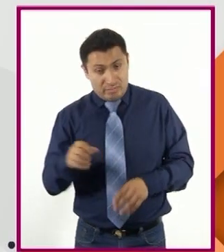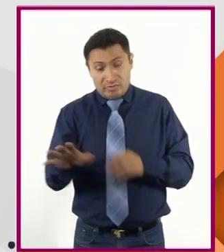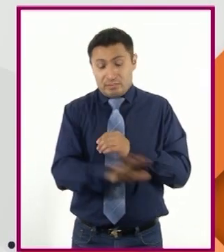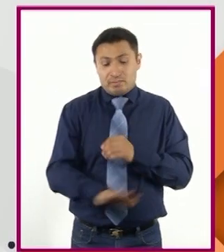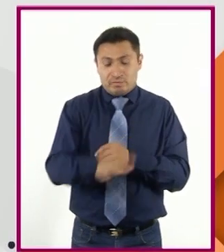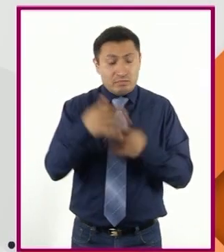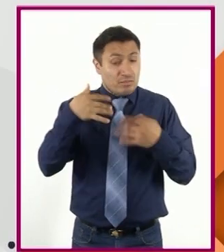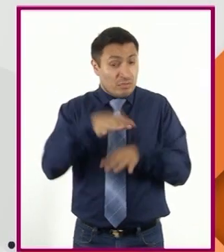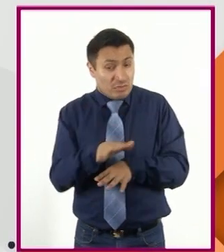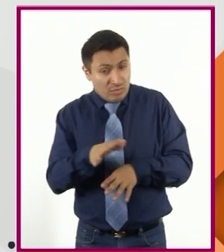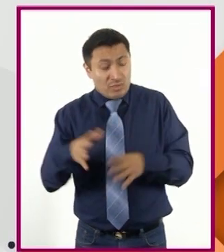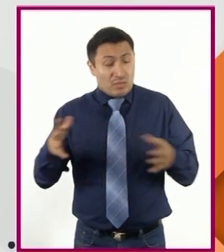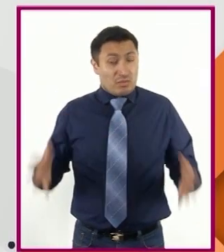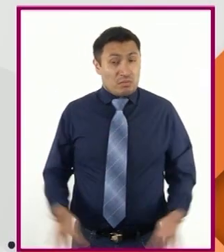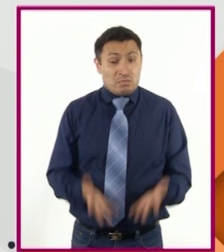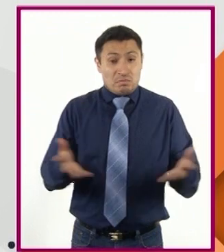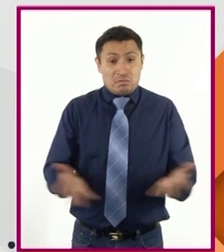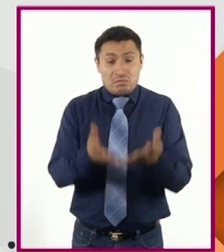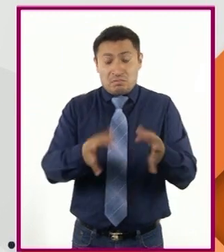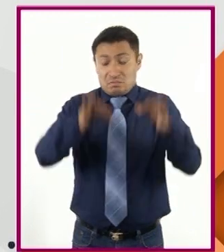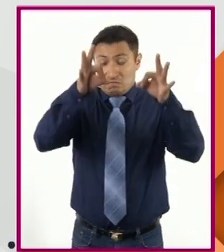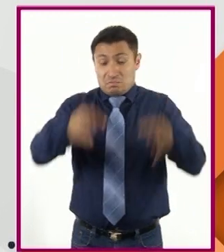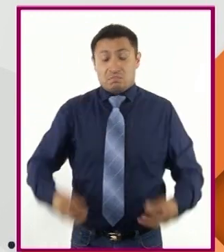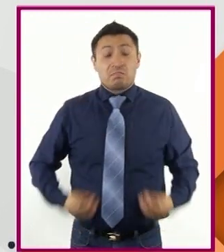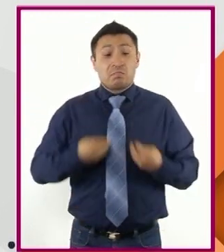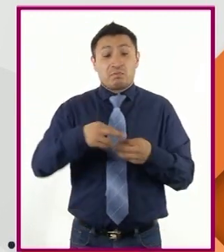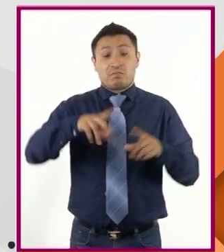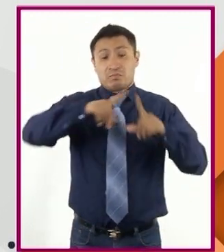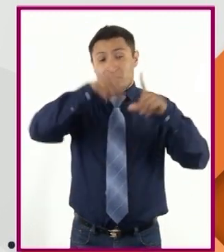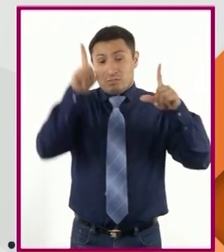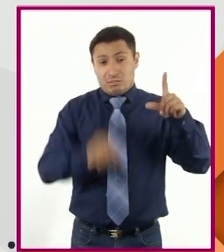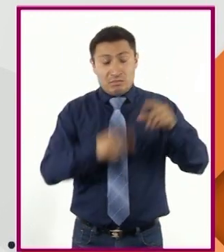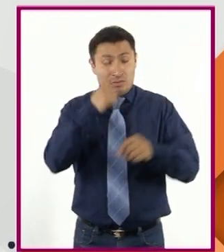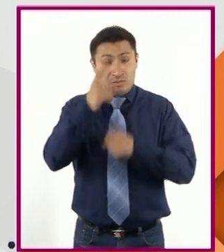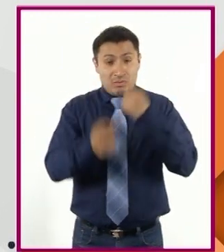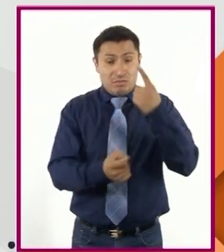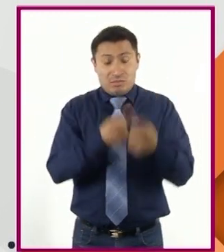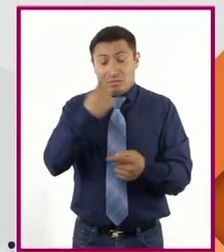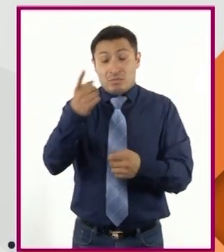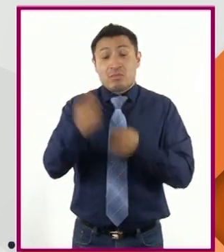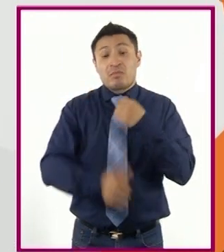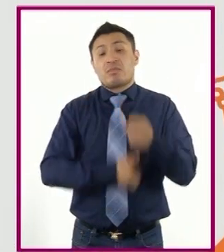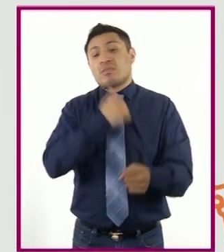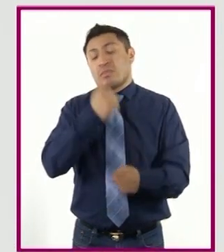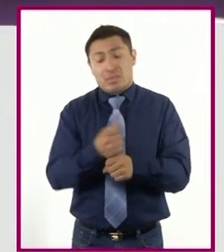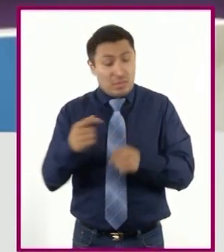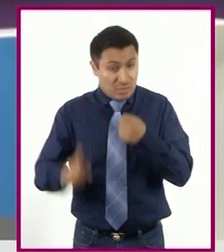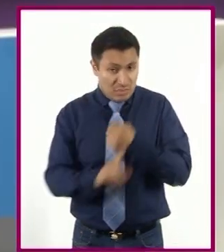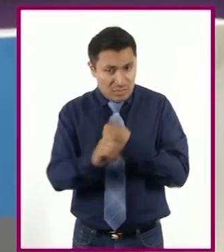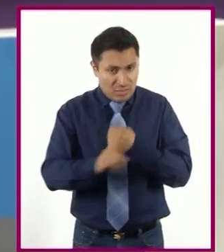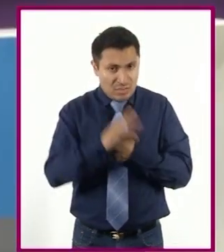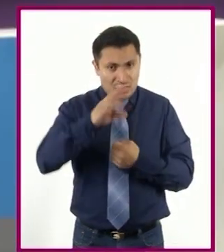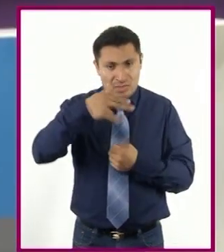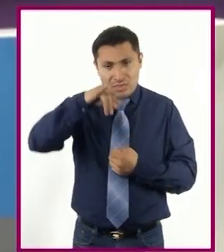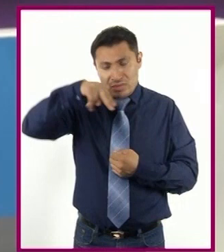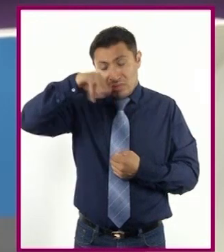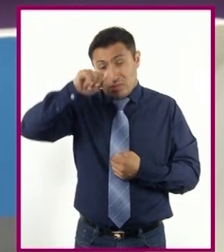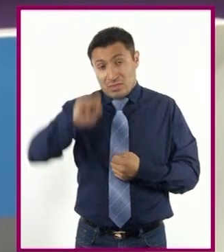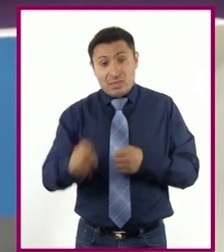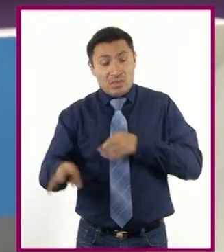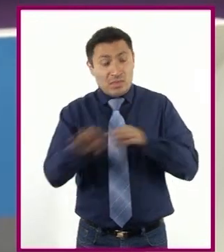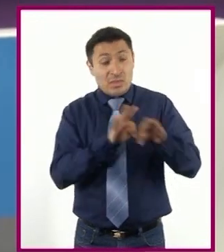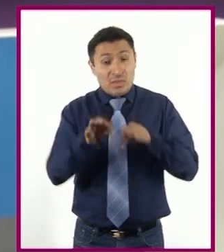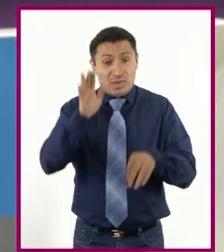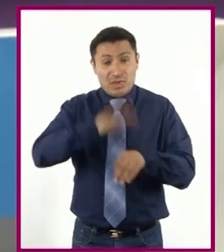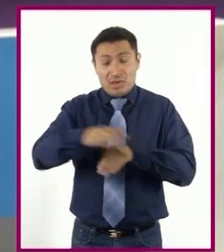base sobre la que se sustentó la supervivencia de la República en los primeros años del conflicto. Los chinacos operaron sobre